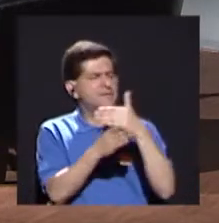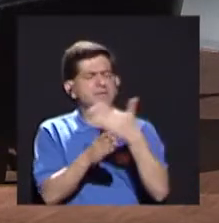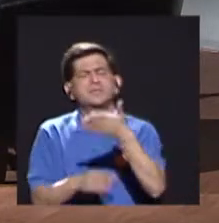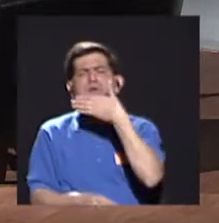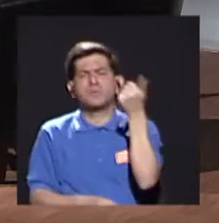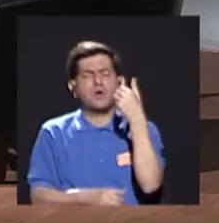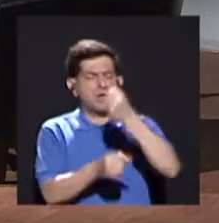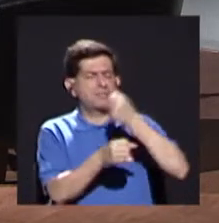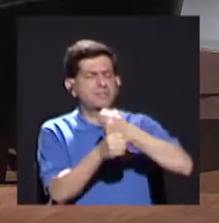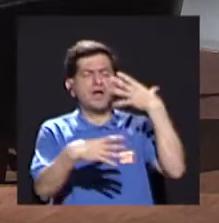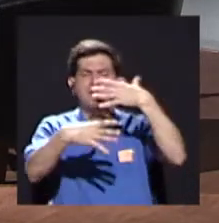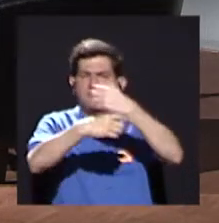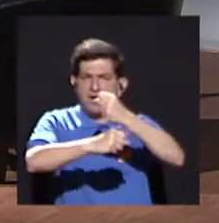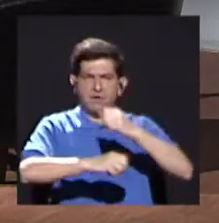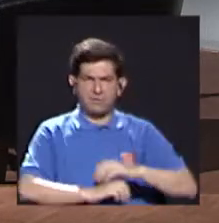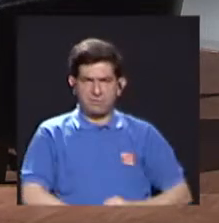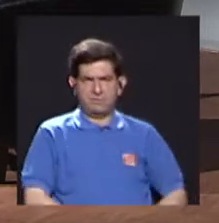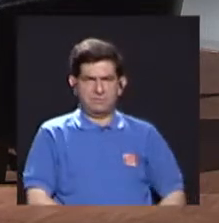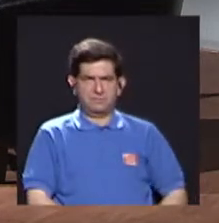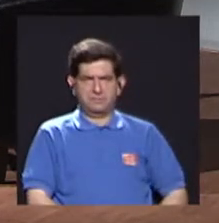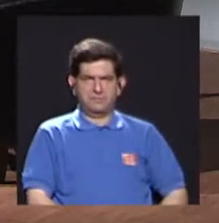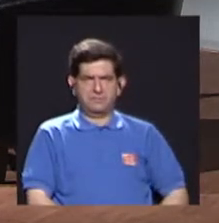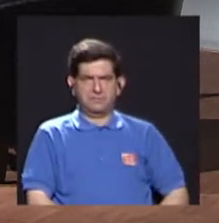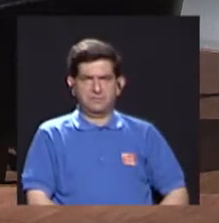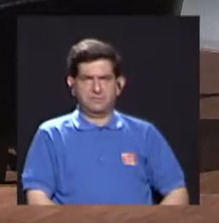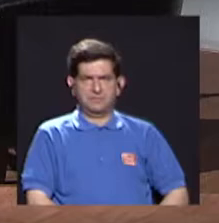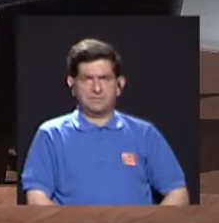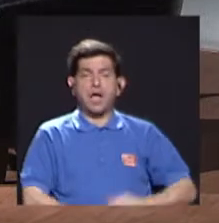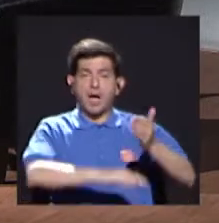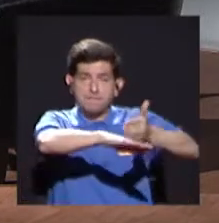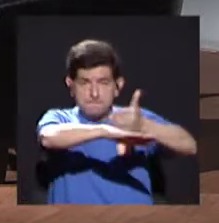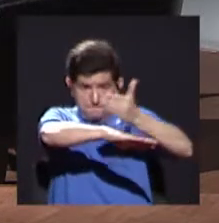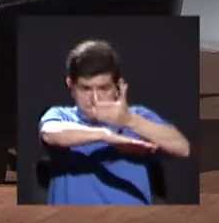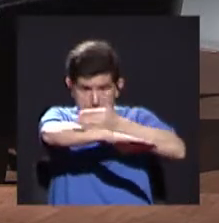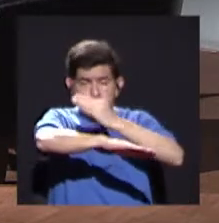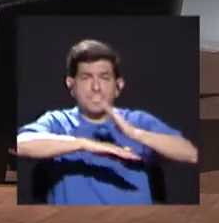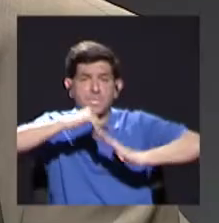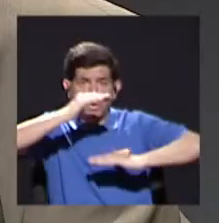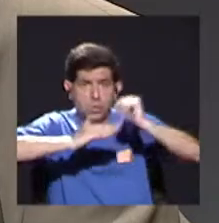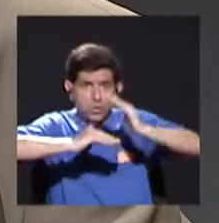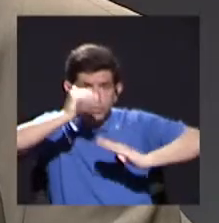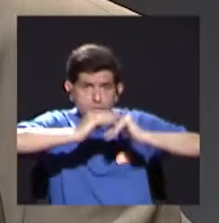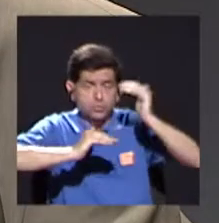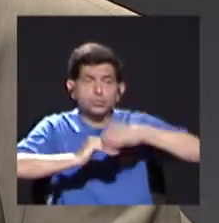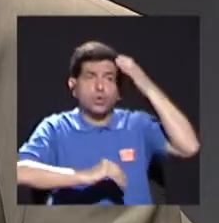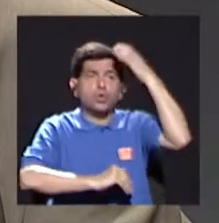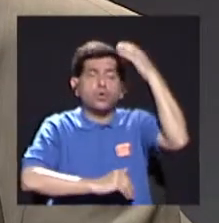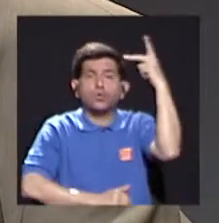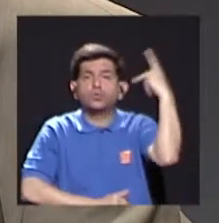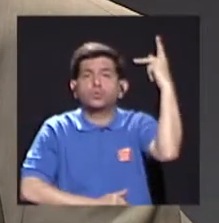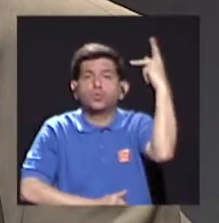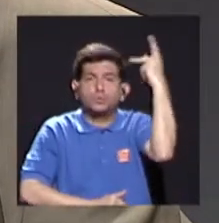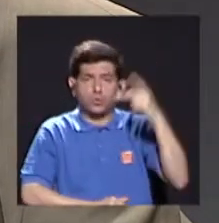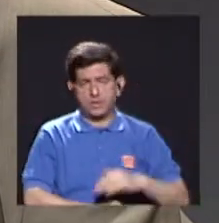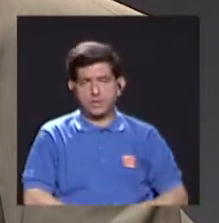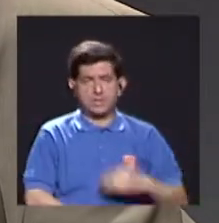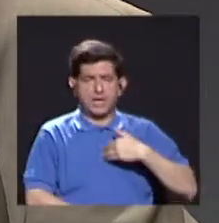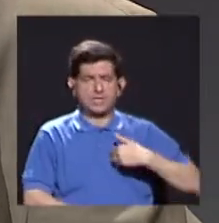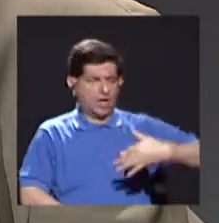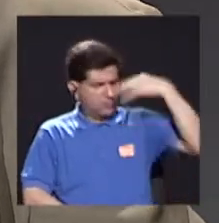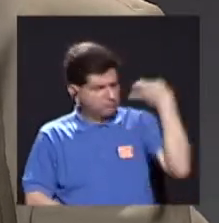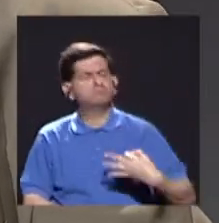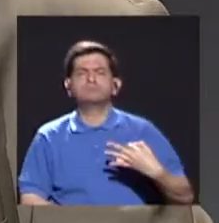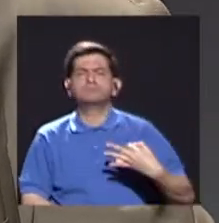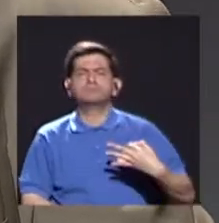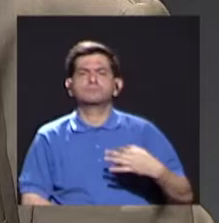de hacer obra y de avanzar en esa construcción de una cultura política más sólida